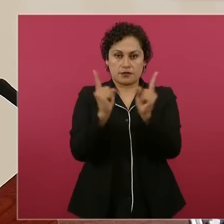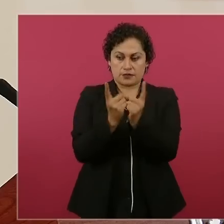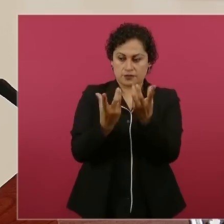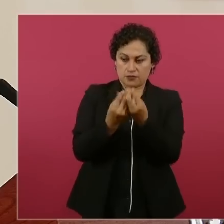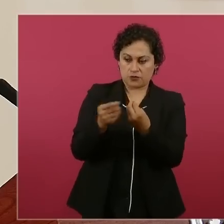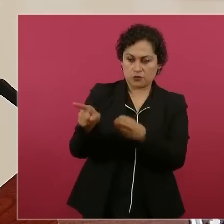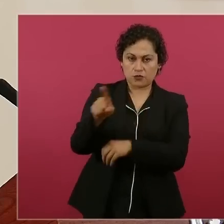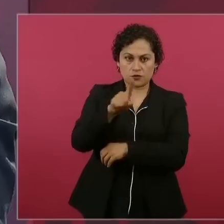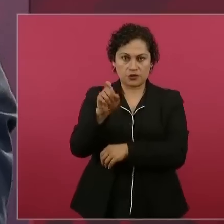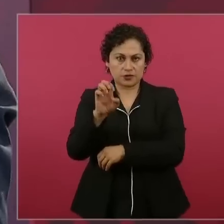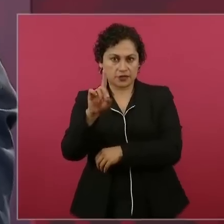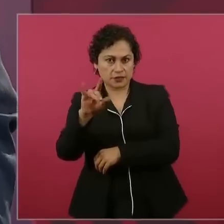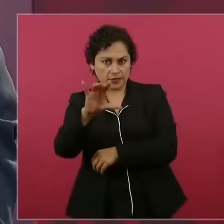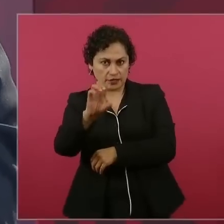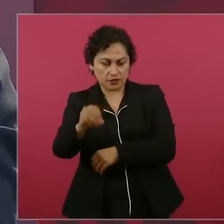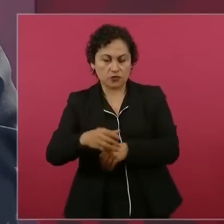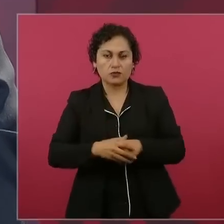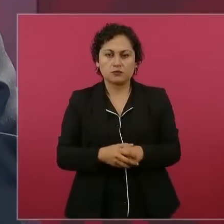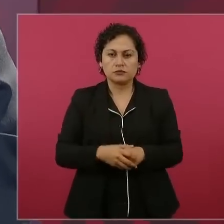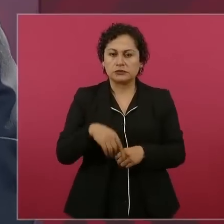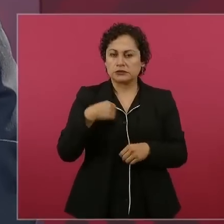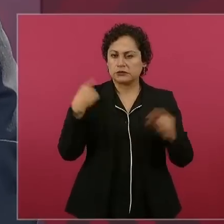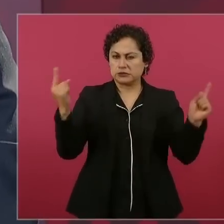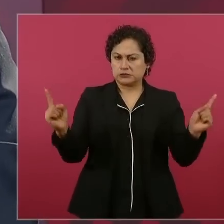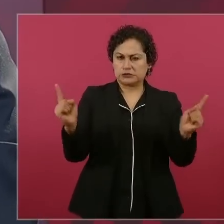Y yo dudaba,